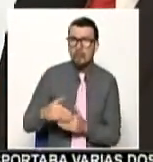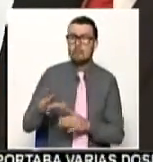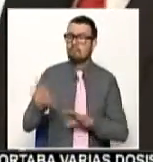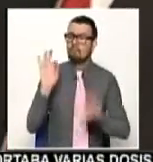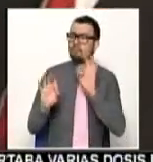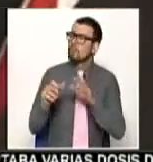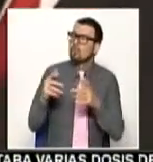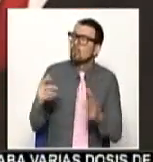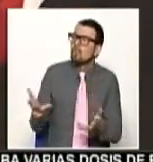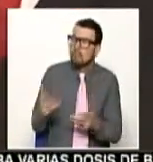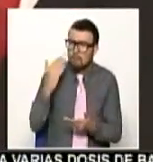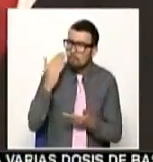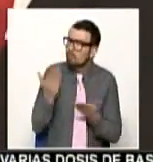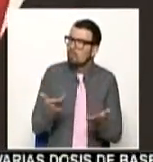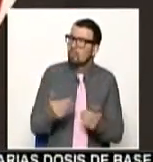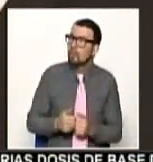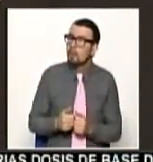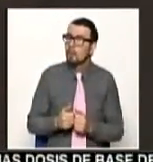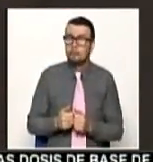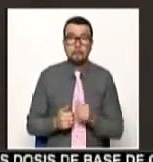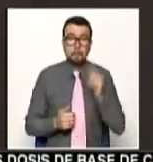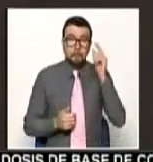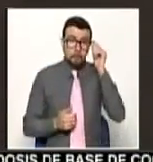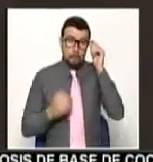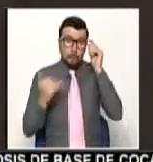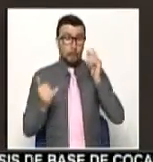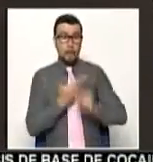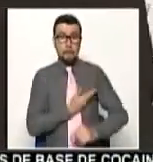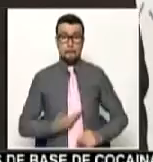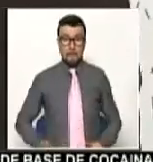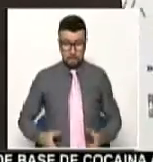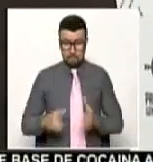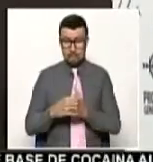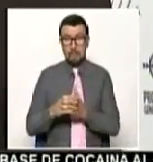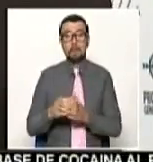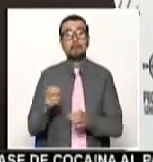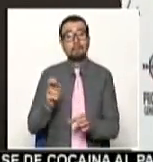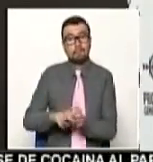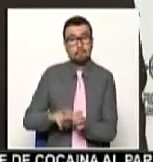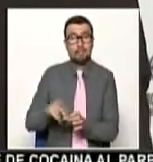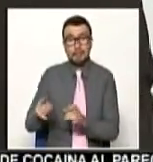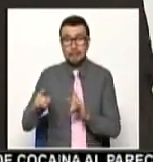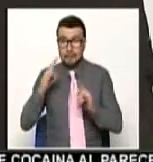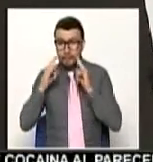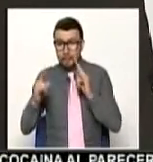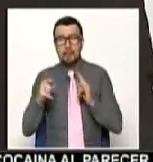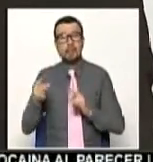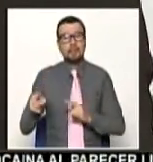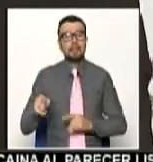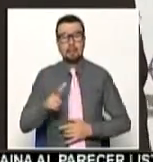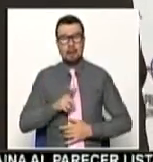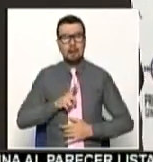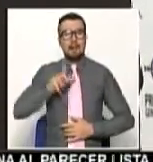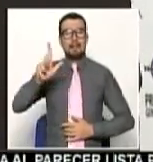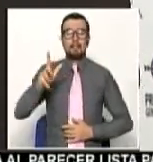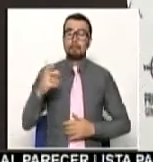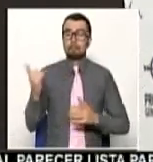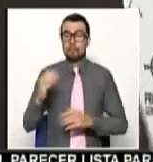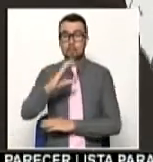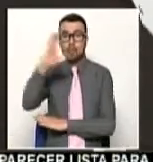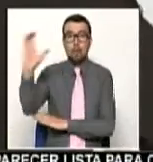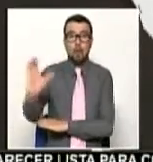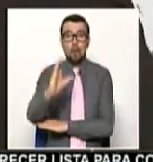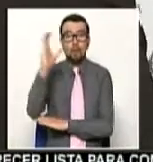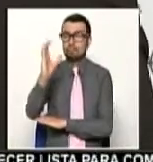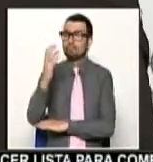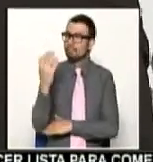favor. Bueno, pues el presidente de la Federación Nacional de Personerías de Colombia es el vocero de los personeros del país.